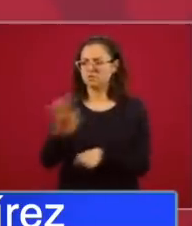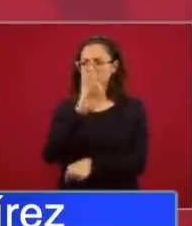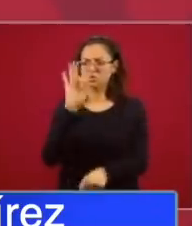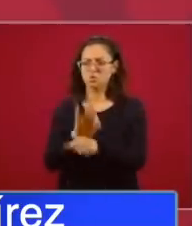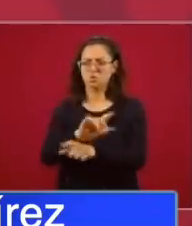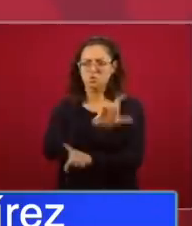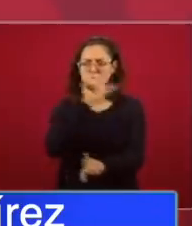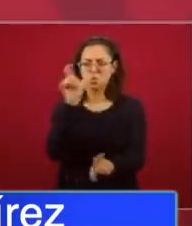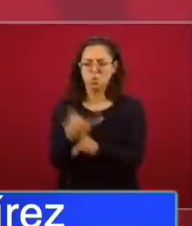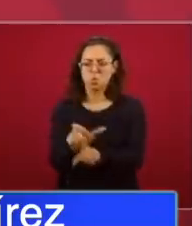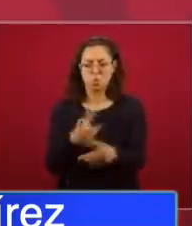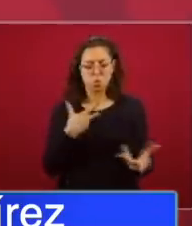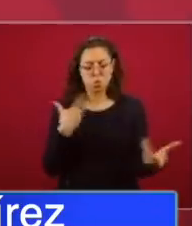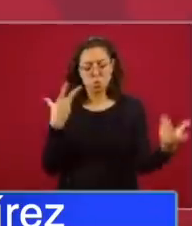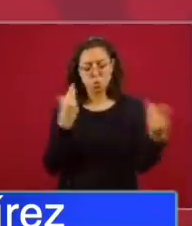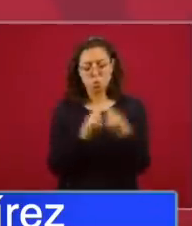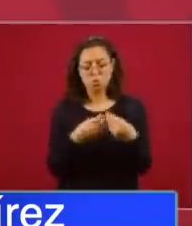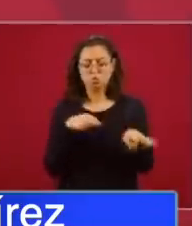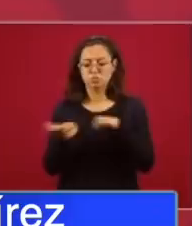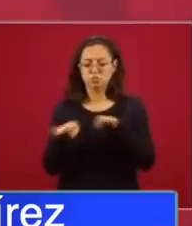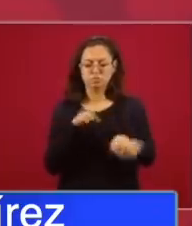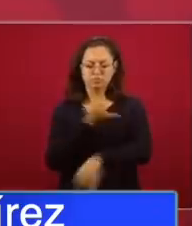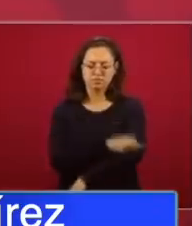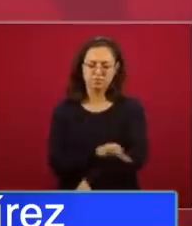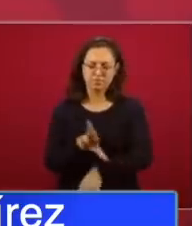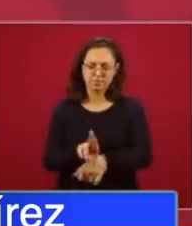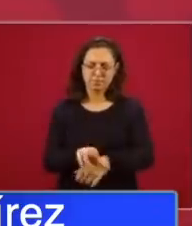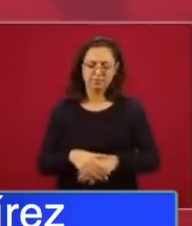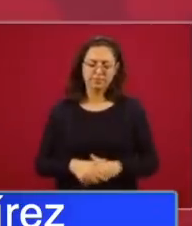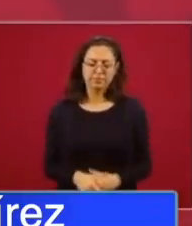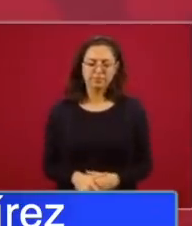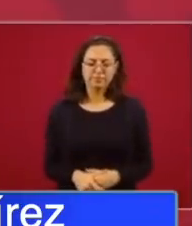trabajar de manera coordinada